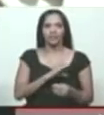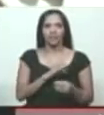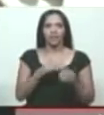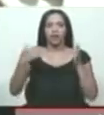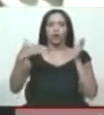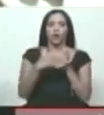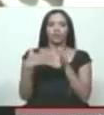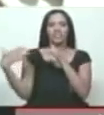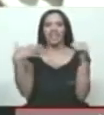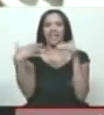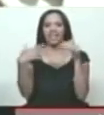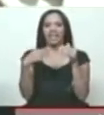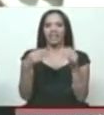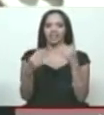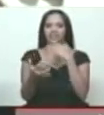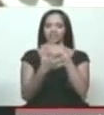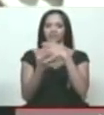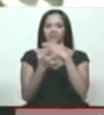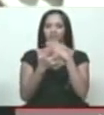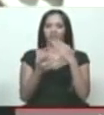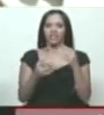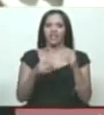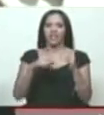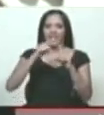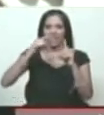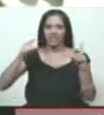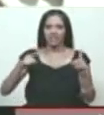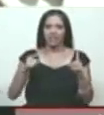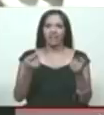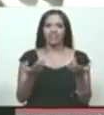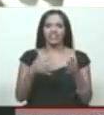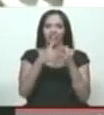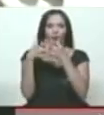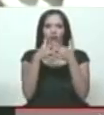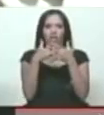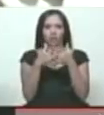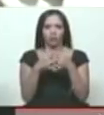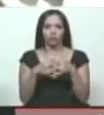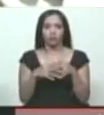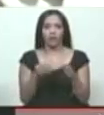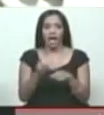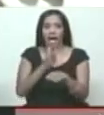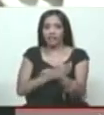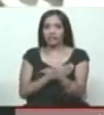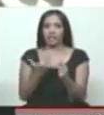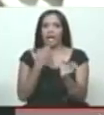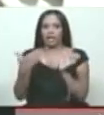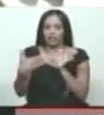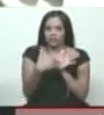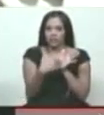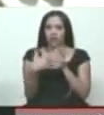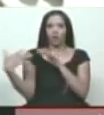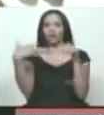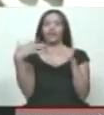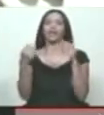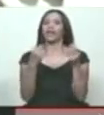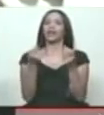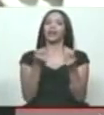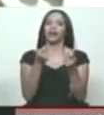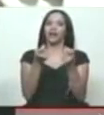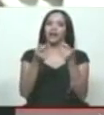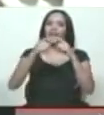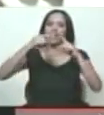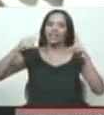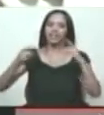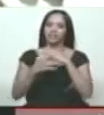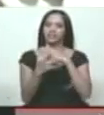la guerra electromagnética al servicio eléctrico de Estados Unidos, tomando medidas preventivas a una guerra electromagnética que pudiera haber contra el